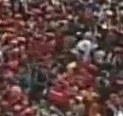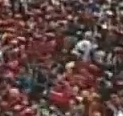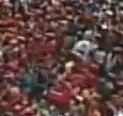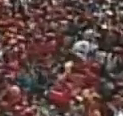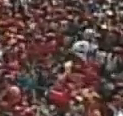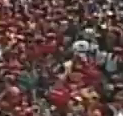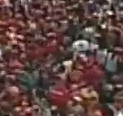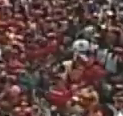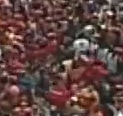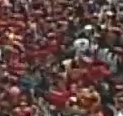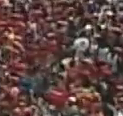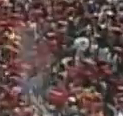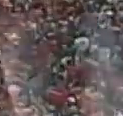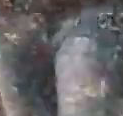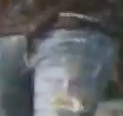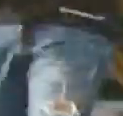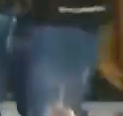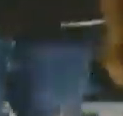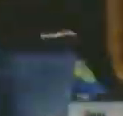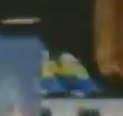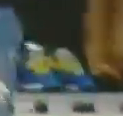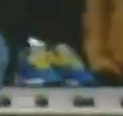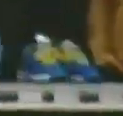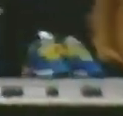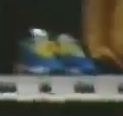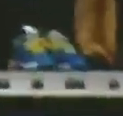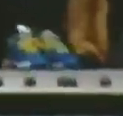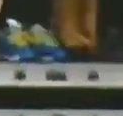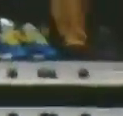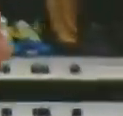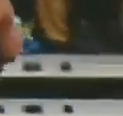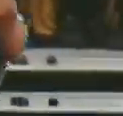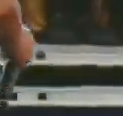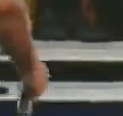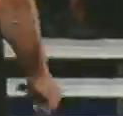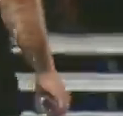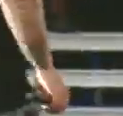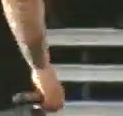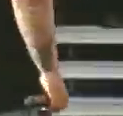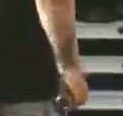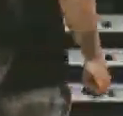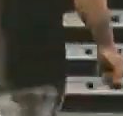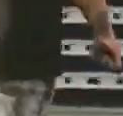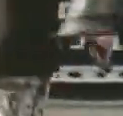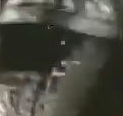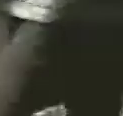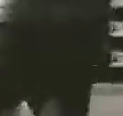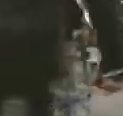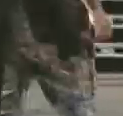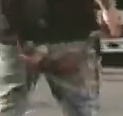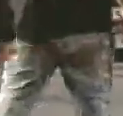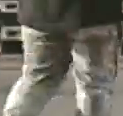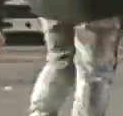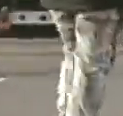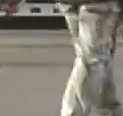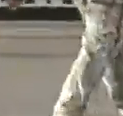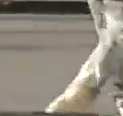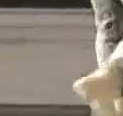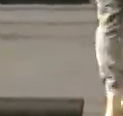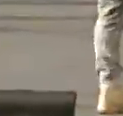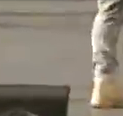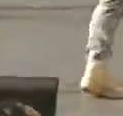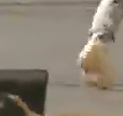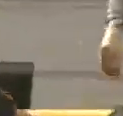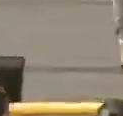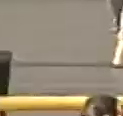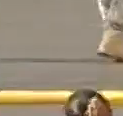elecciones, vamos a votar con conciencia. Y le ha dicho al pueblo monaguense, gracias por esta manifestación, la más